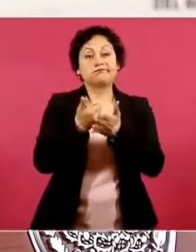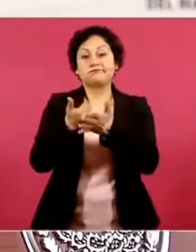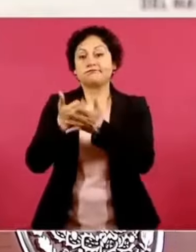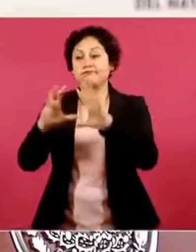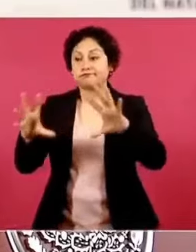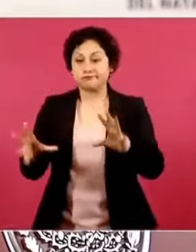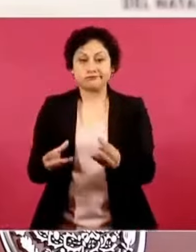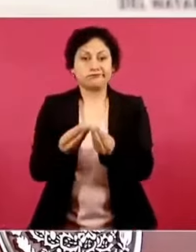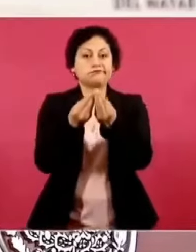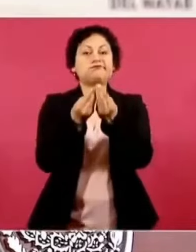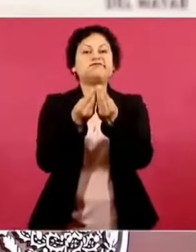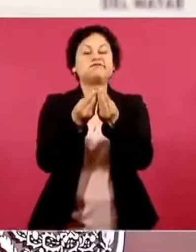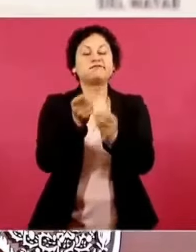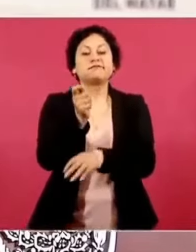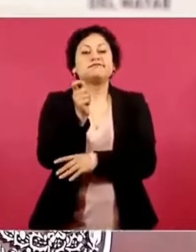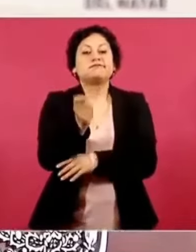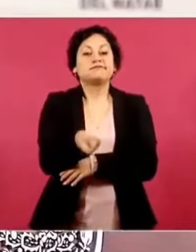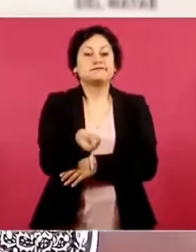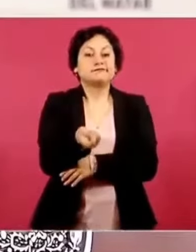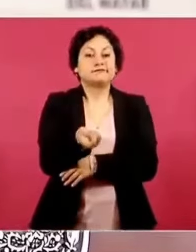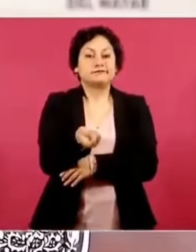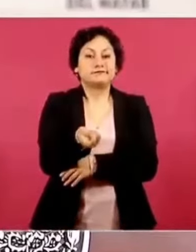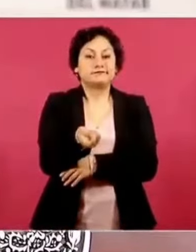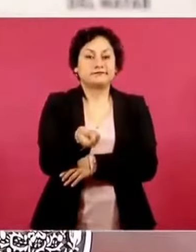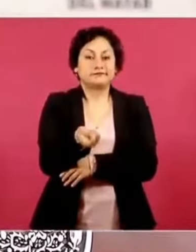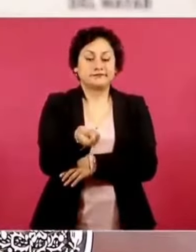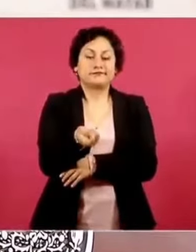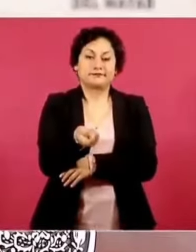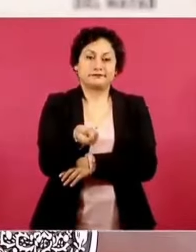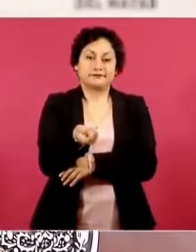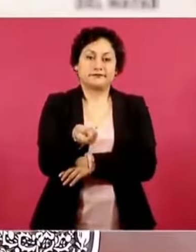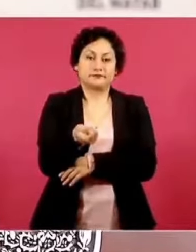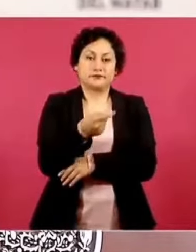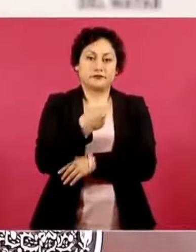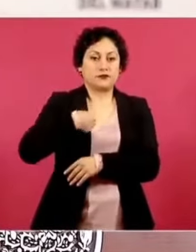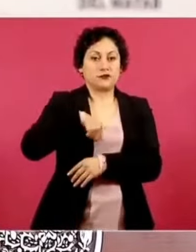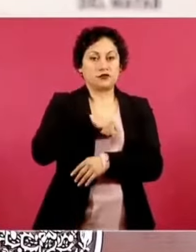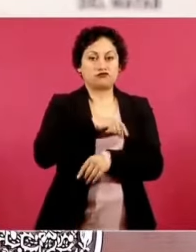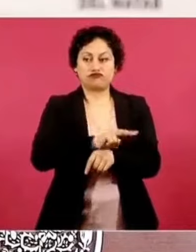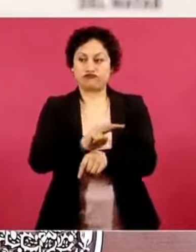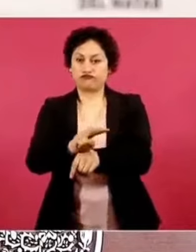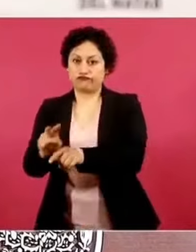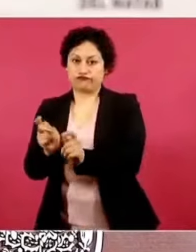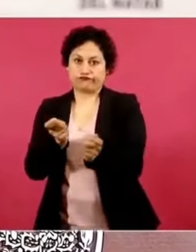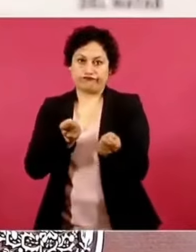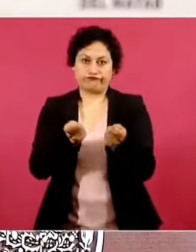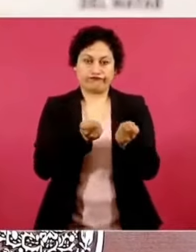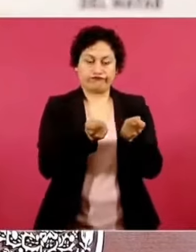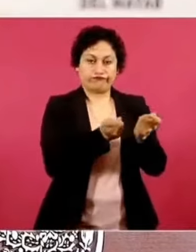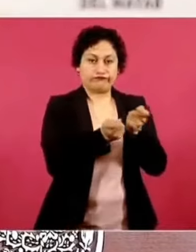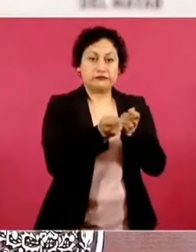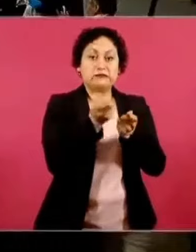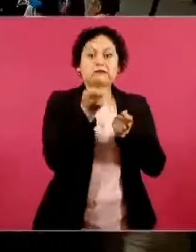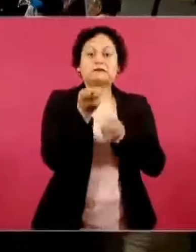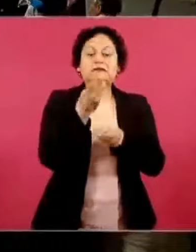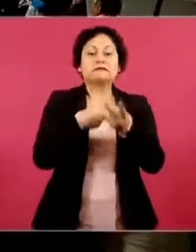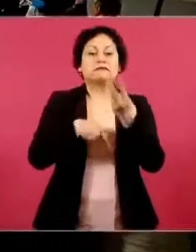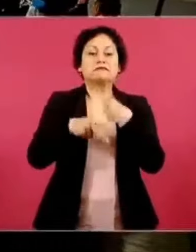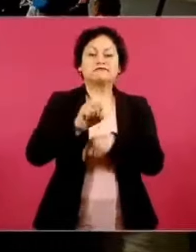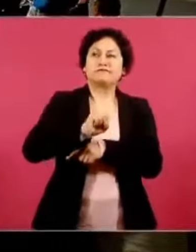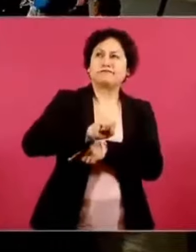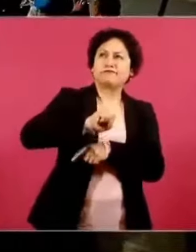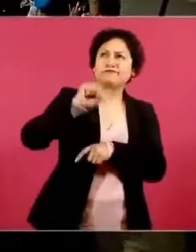permitido un mayor control en la inflación Y